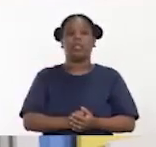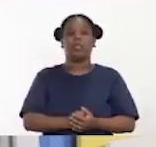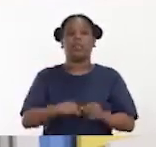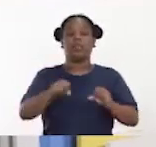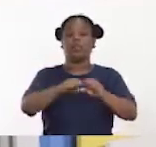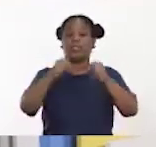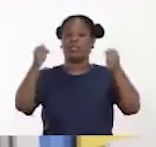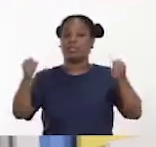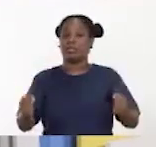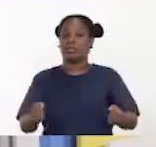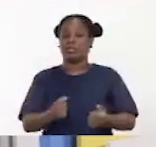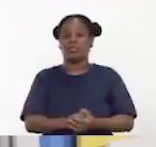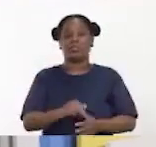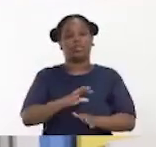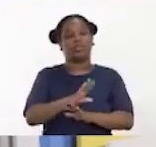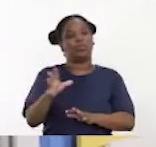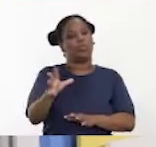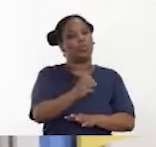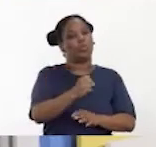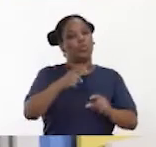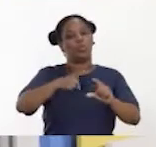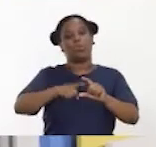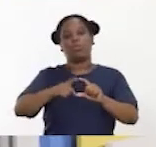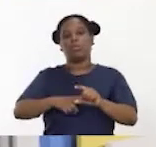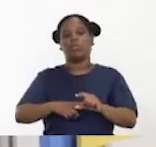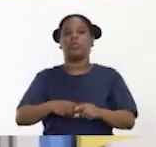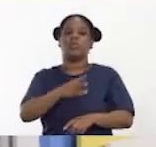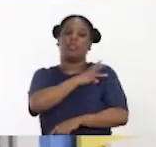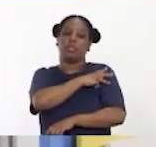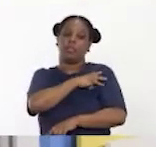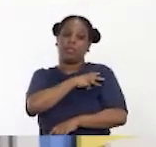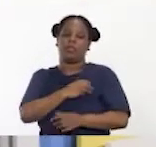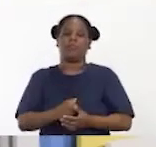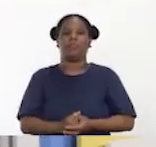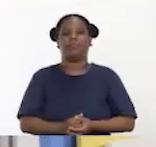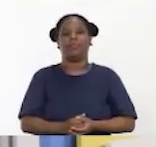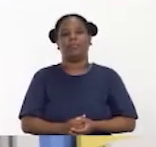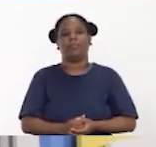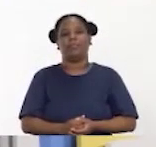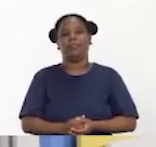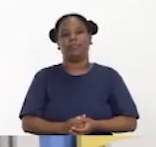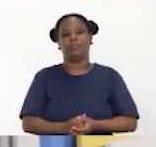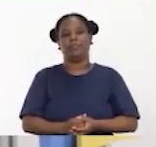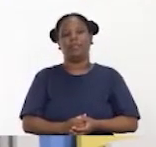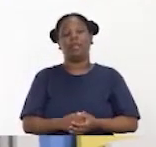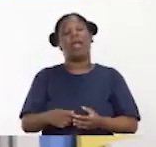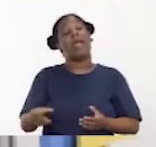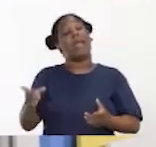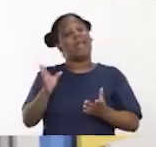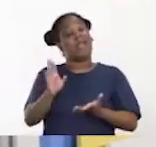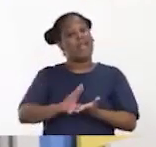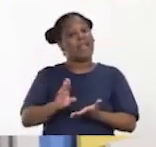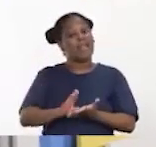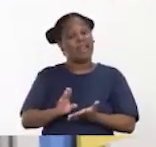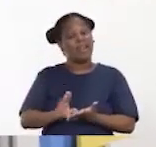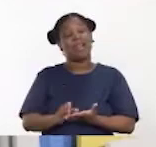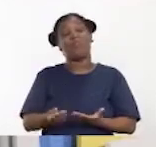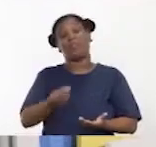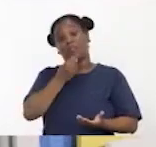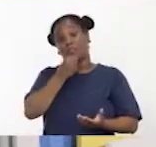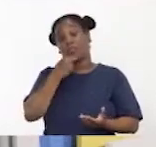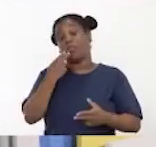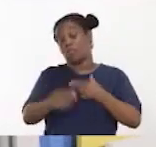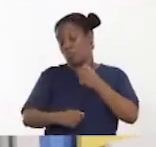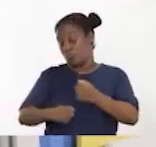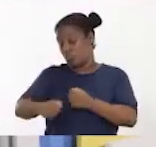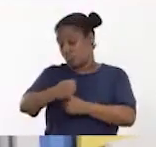de todos los contenidos de preuniversitario. Entonces, es el libro por excelencia que se puede usar, aunque podemos también